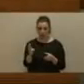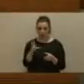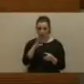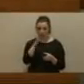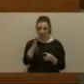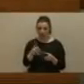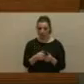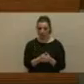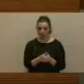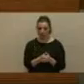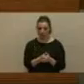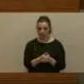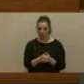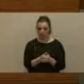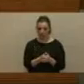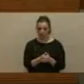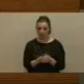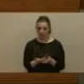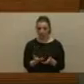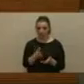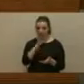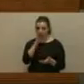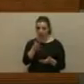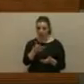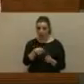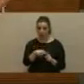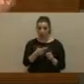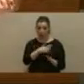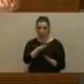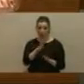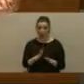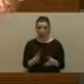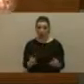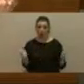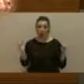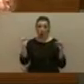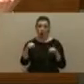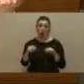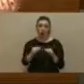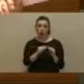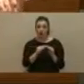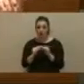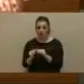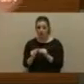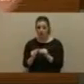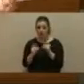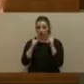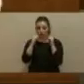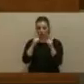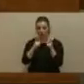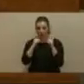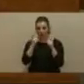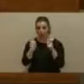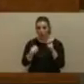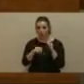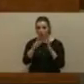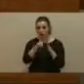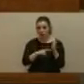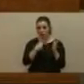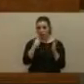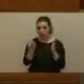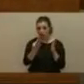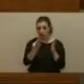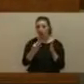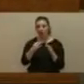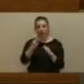para, en base a una especie de consenso, tratar de eludir lo que dice el reglamento.